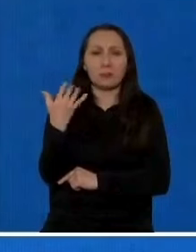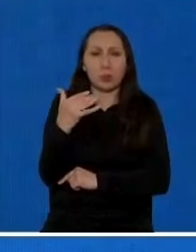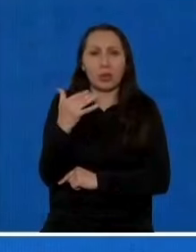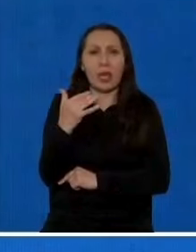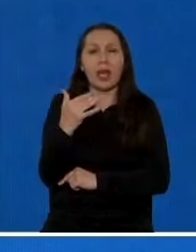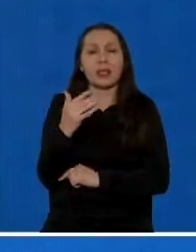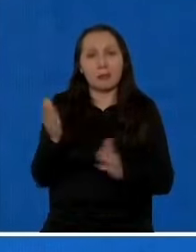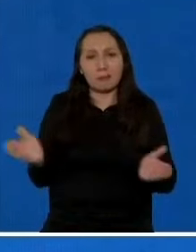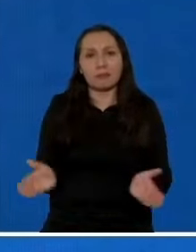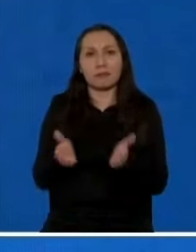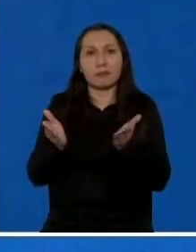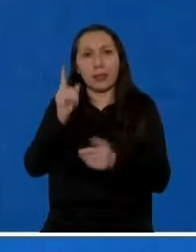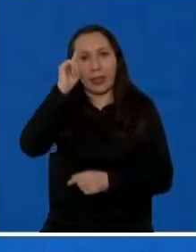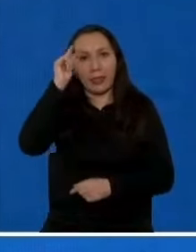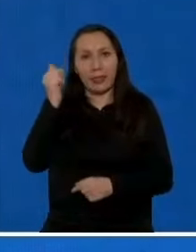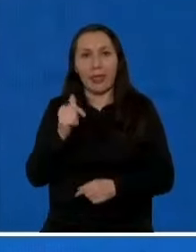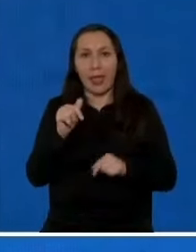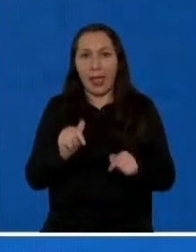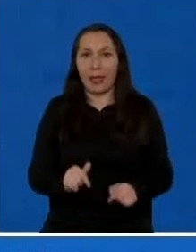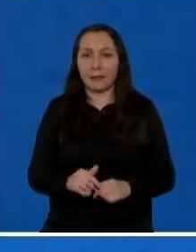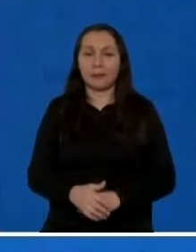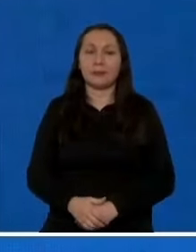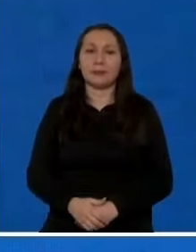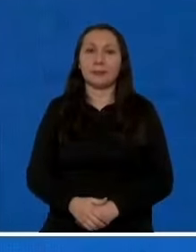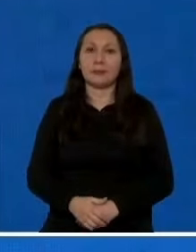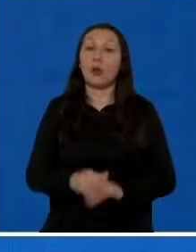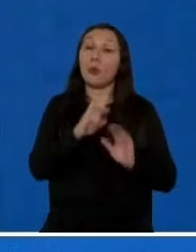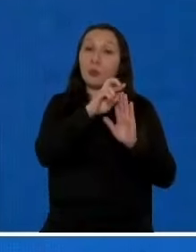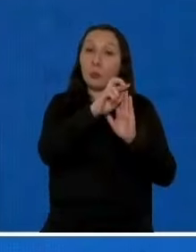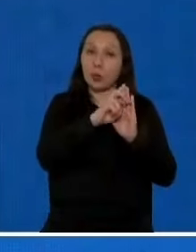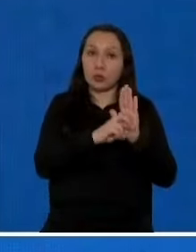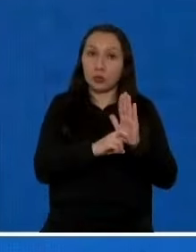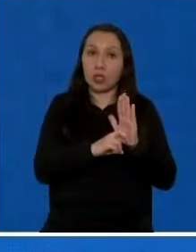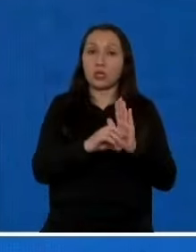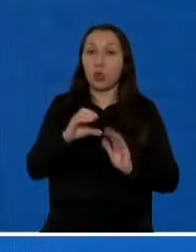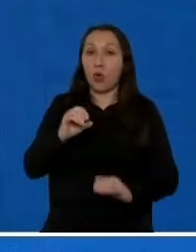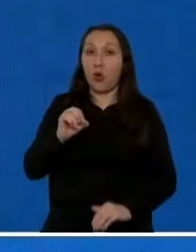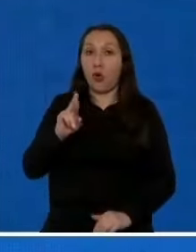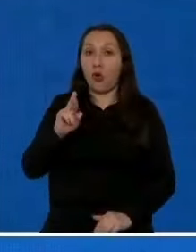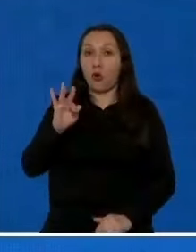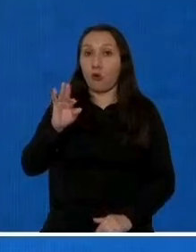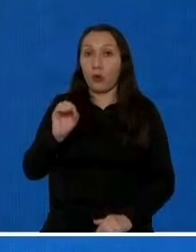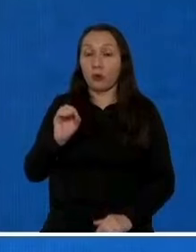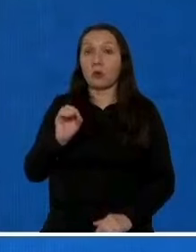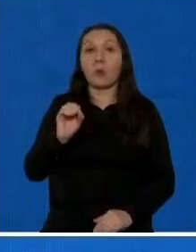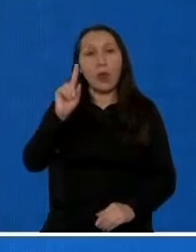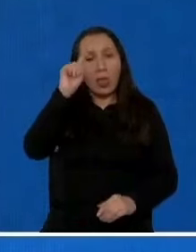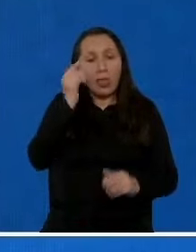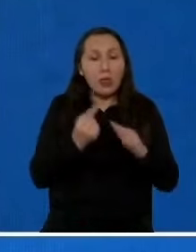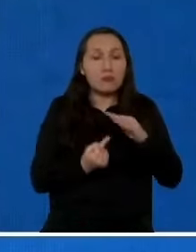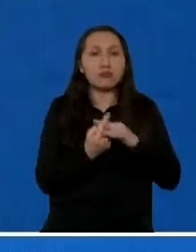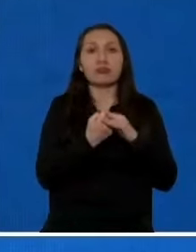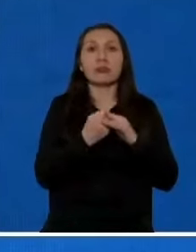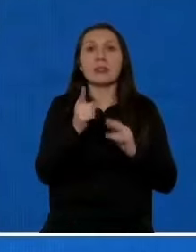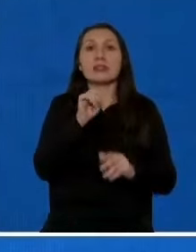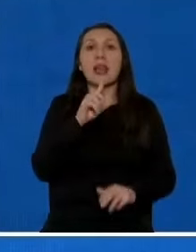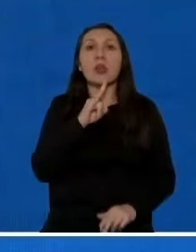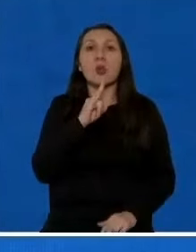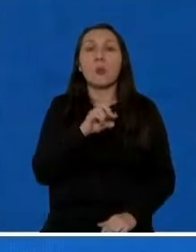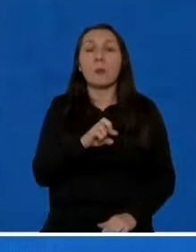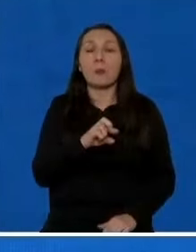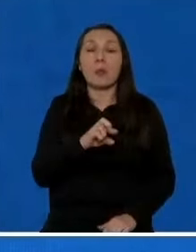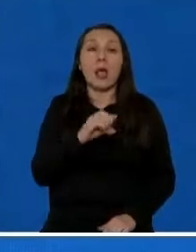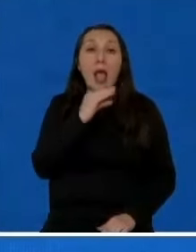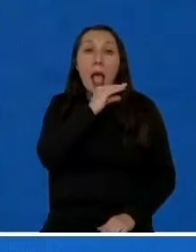para poder impulsar estas iniciativas. Este es un proyecto de Corfo, el del Startup Campus, que va a ser ejecutado por la Fundación